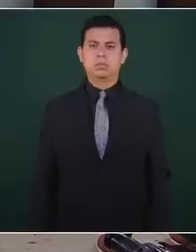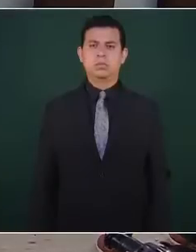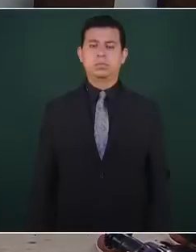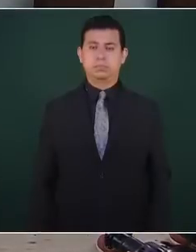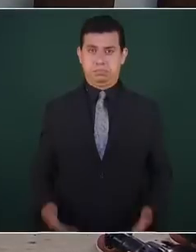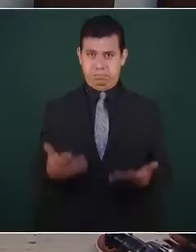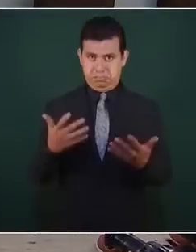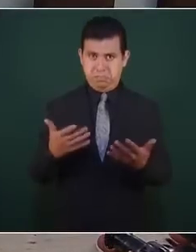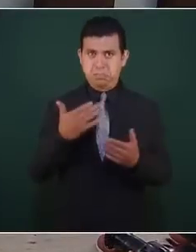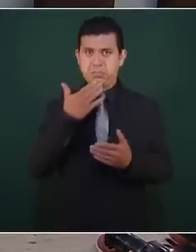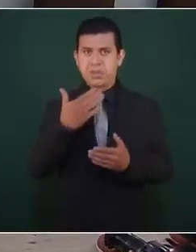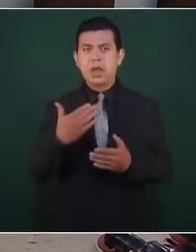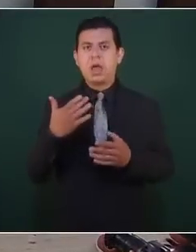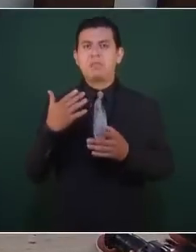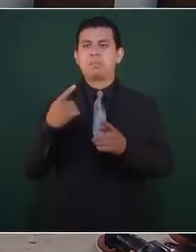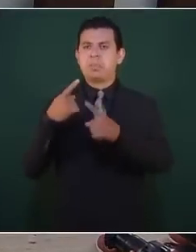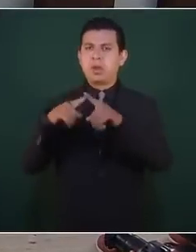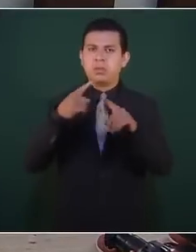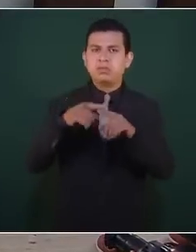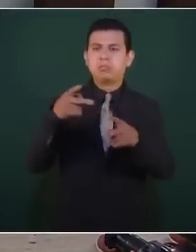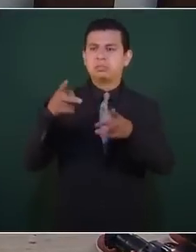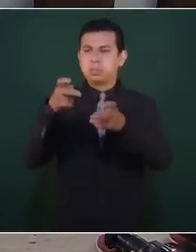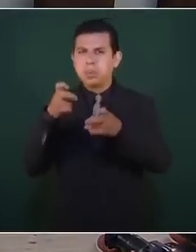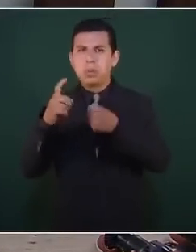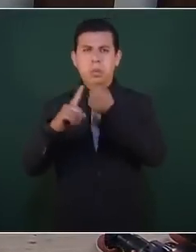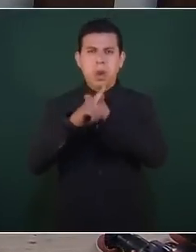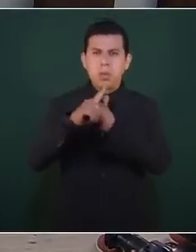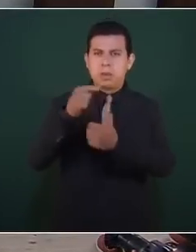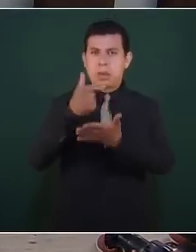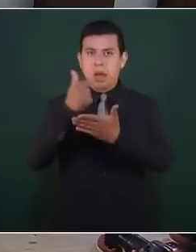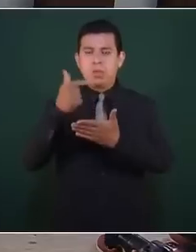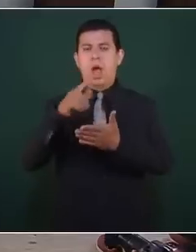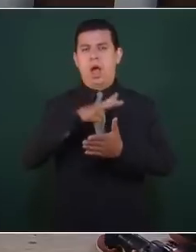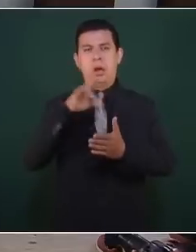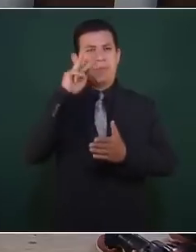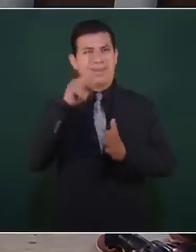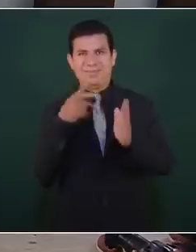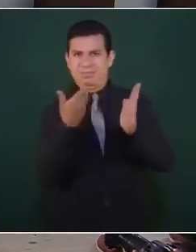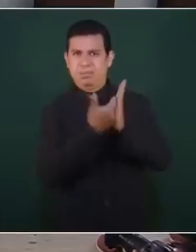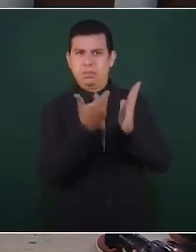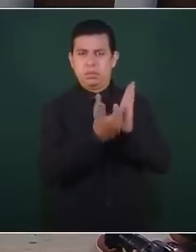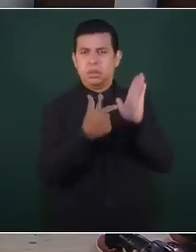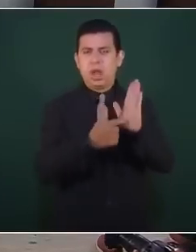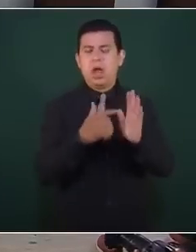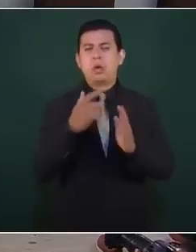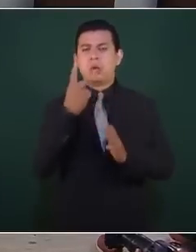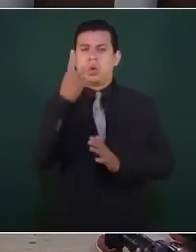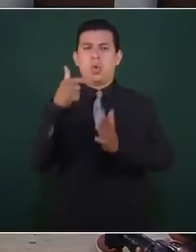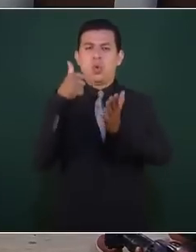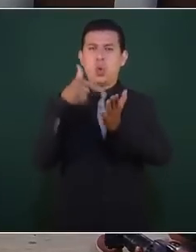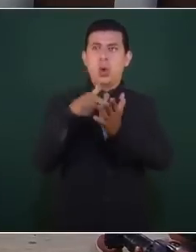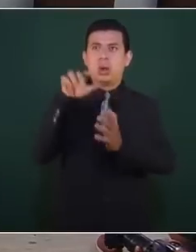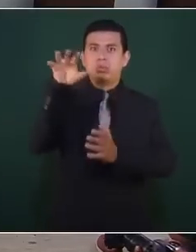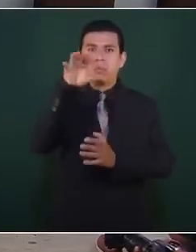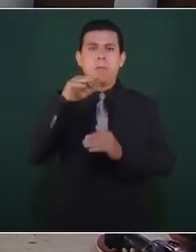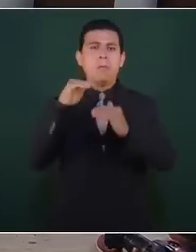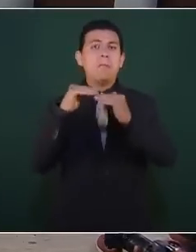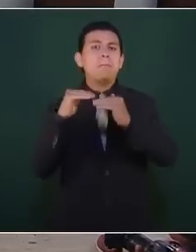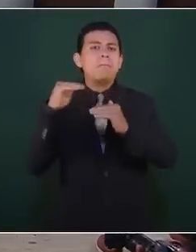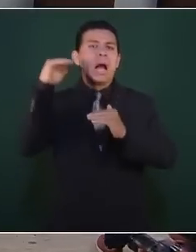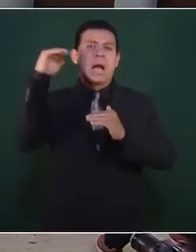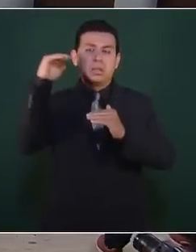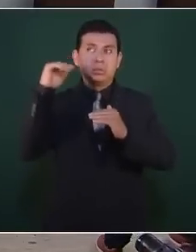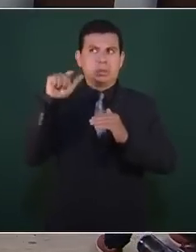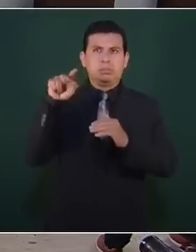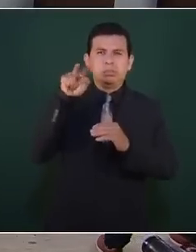delitos que aquí ustedes pueden observar en la lámina, únicamente 2 son los que están o tienen una tendencia a la